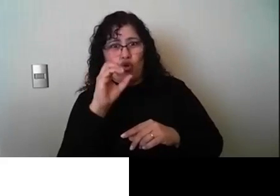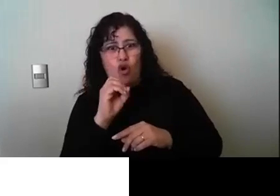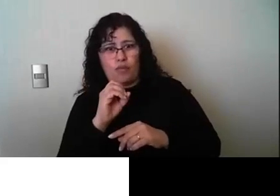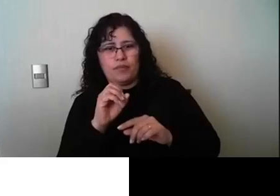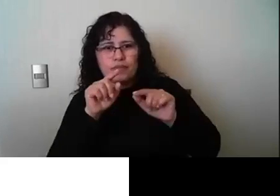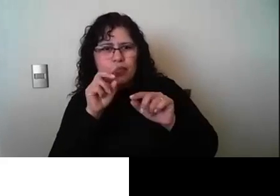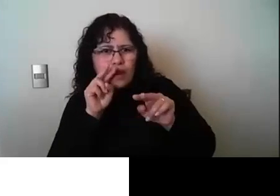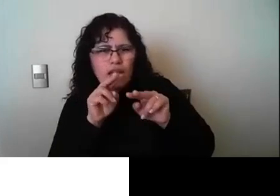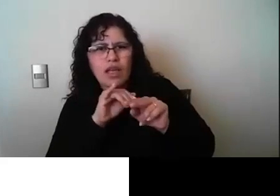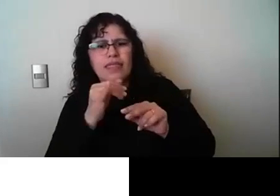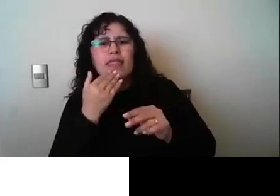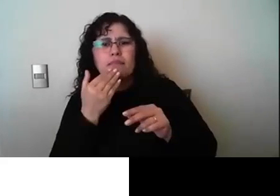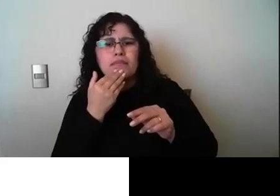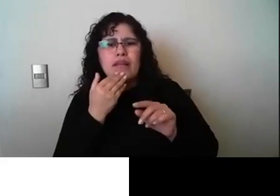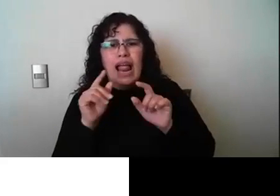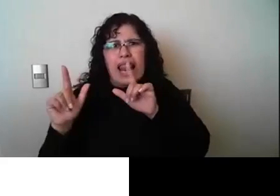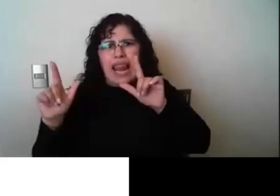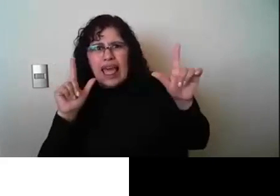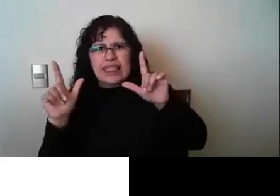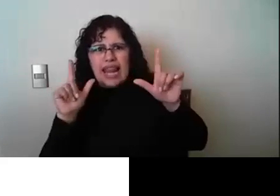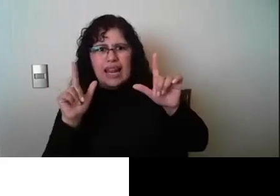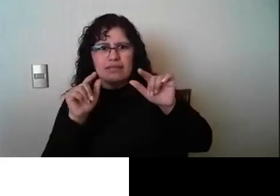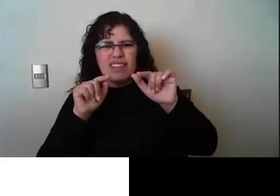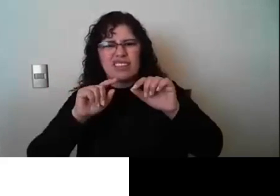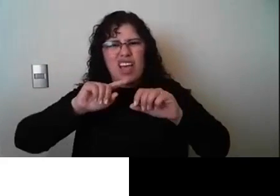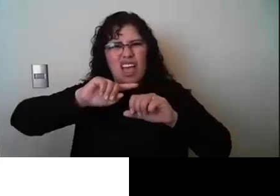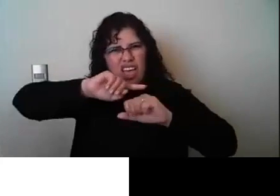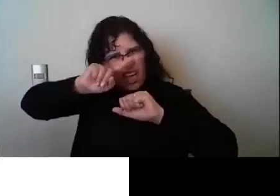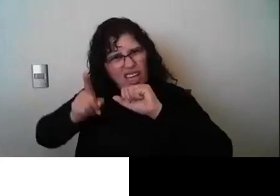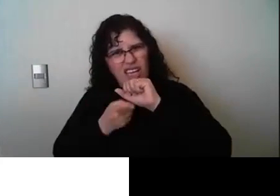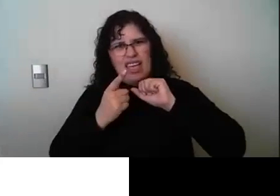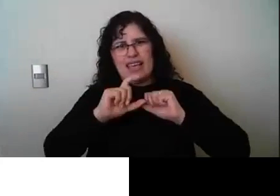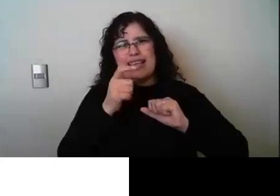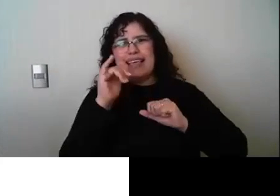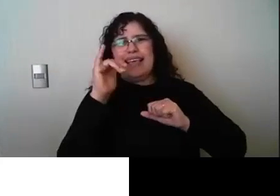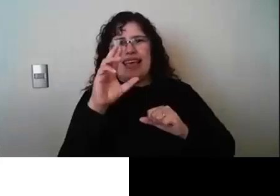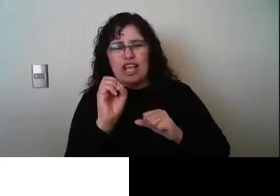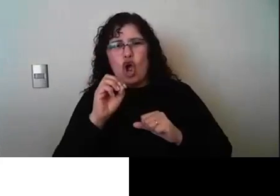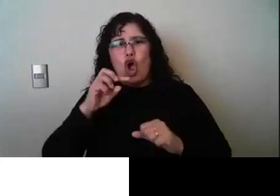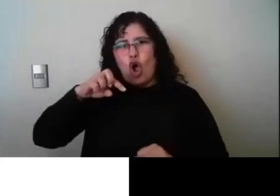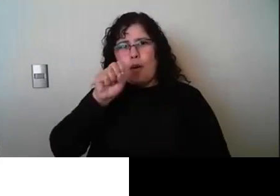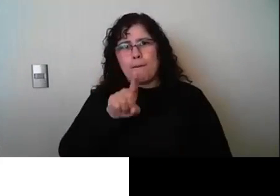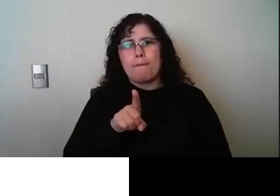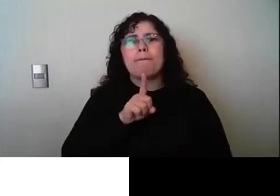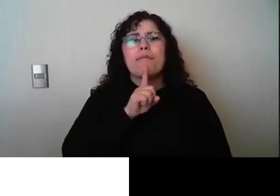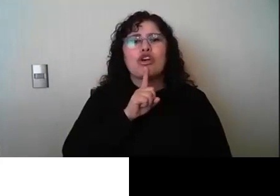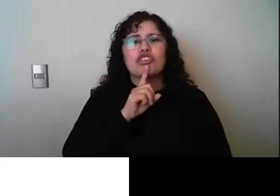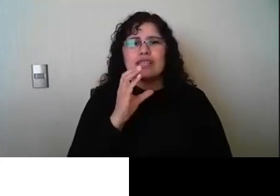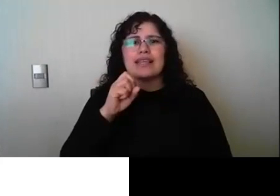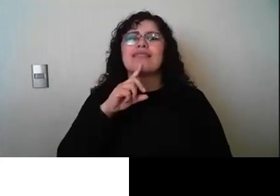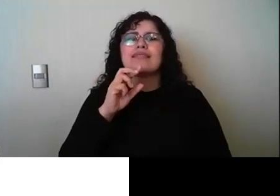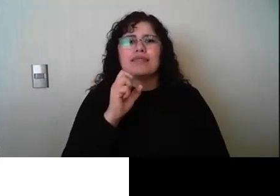es la parte más inferior, ¿cierto?, del giro post central, lo que se denomina opérculo. Un